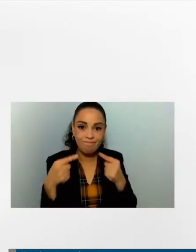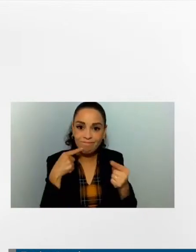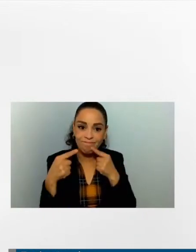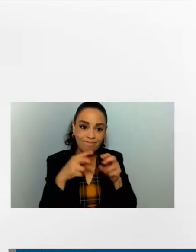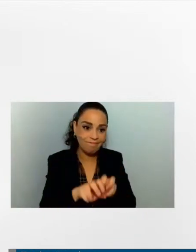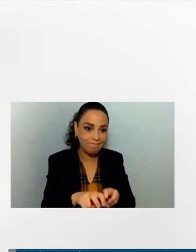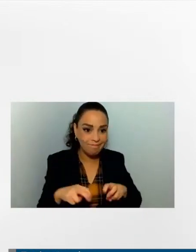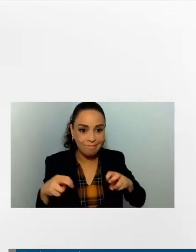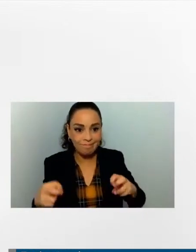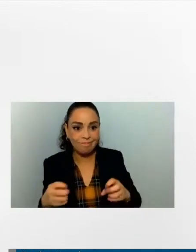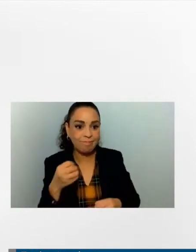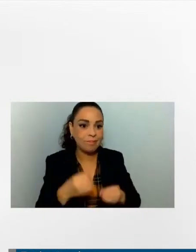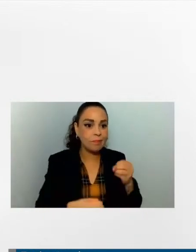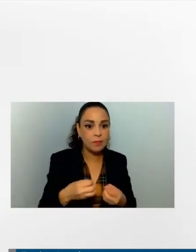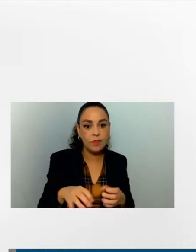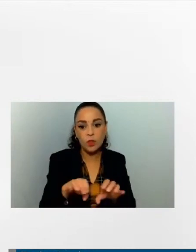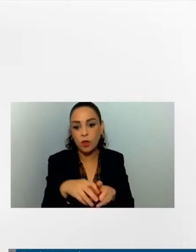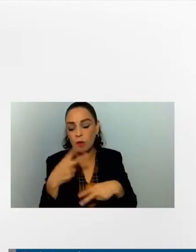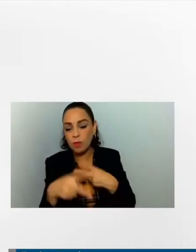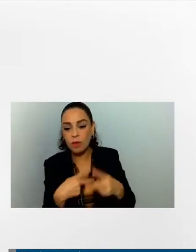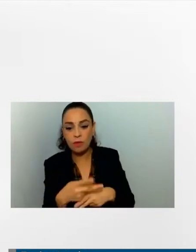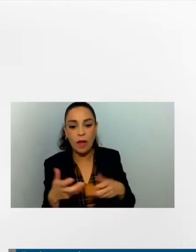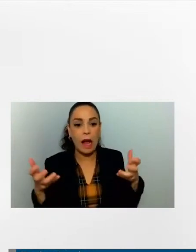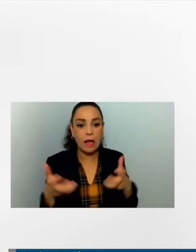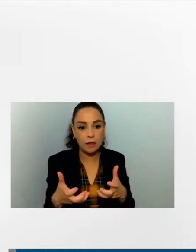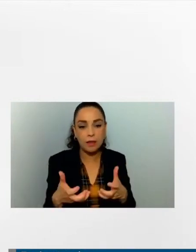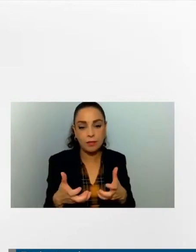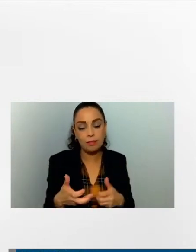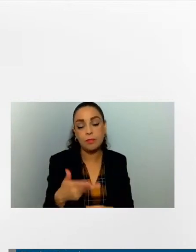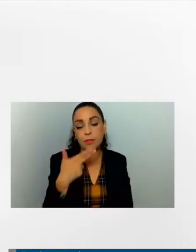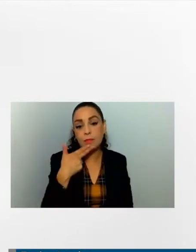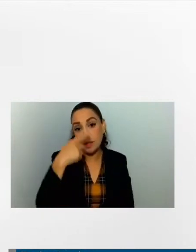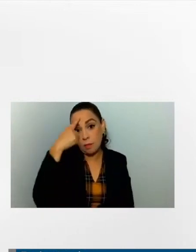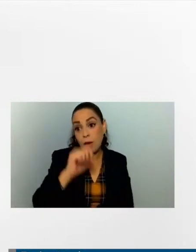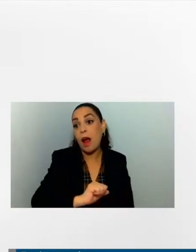en estos criterios y como para qué otros casos han servido.